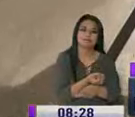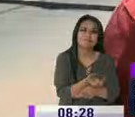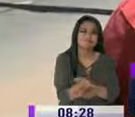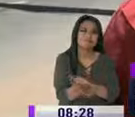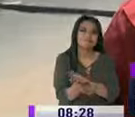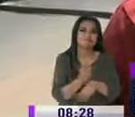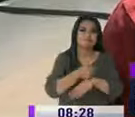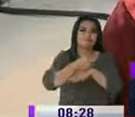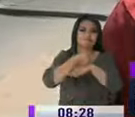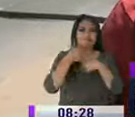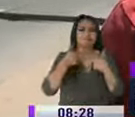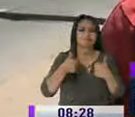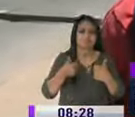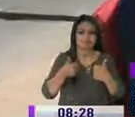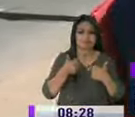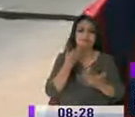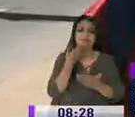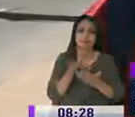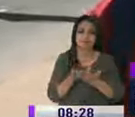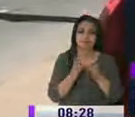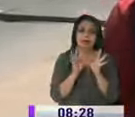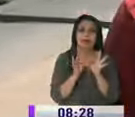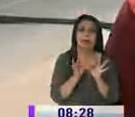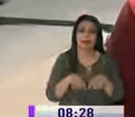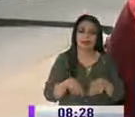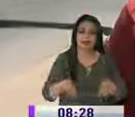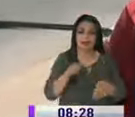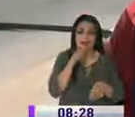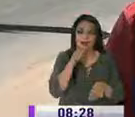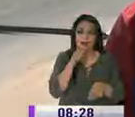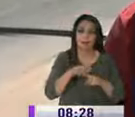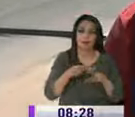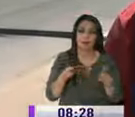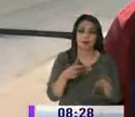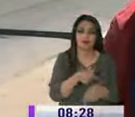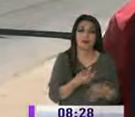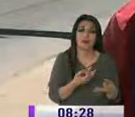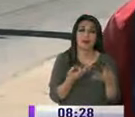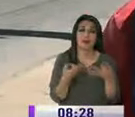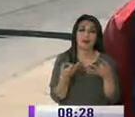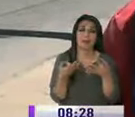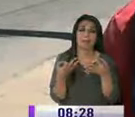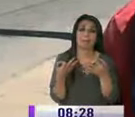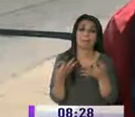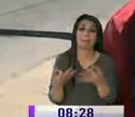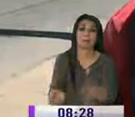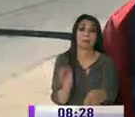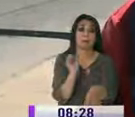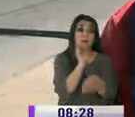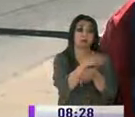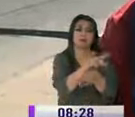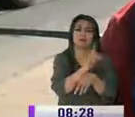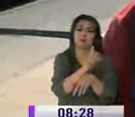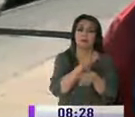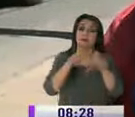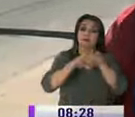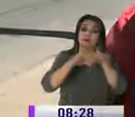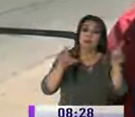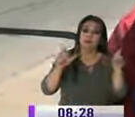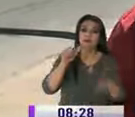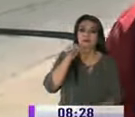la basura en este sector. Así que por favor, ayudémosles. TVC, agradezco a muchos, nos difundan foto para que el Departamento del Espacio Público del